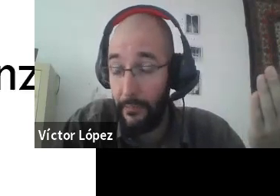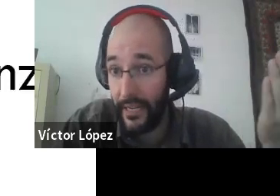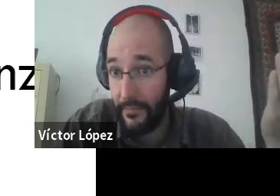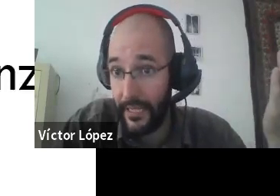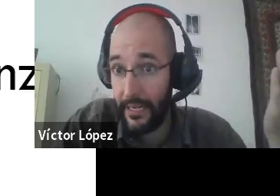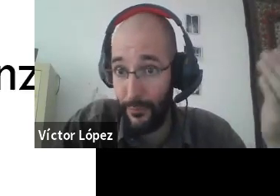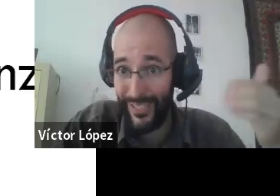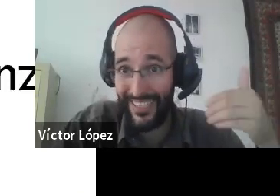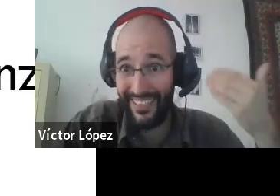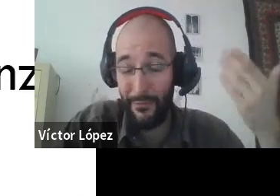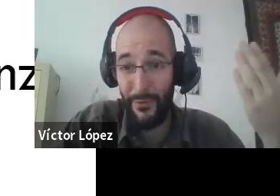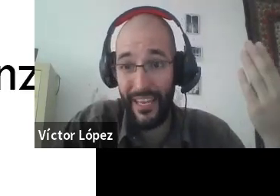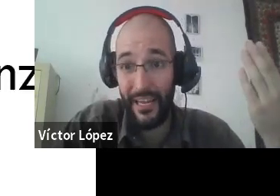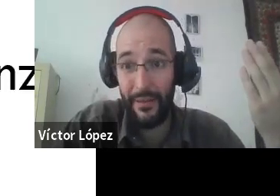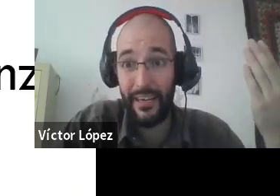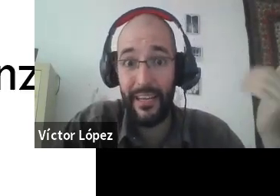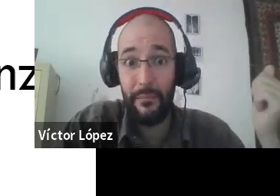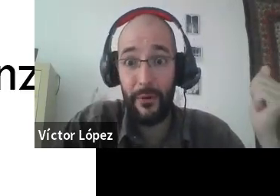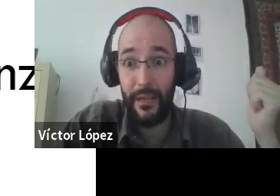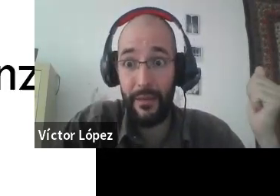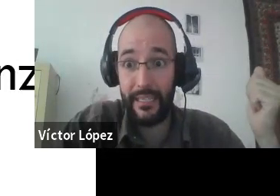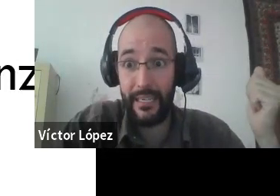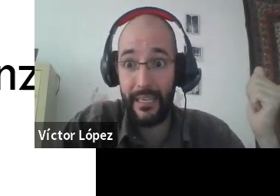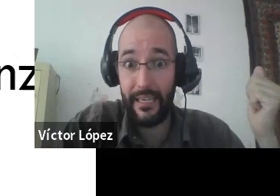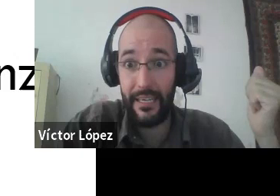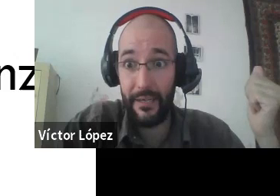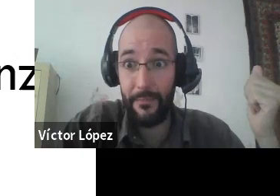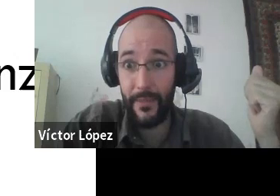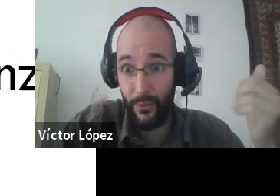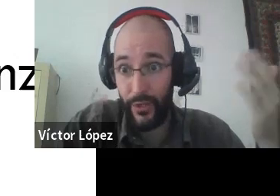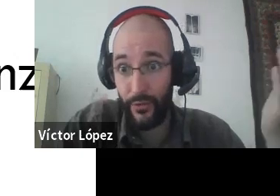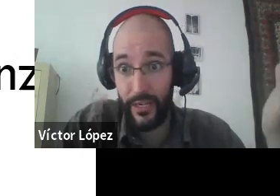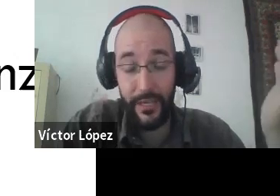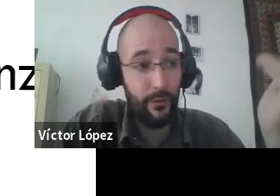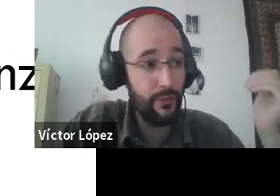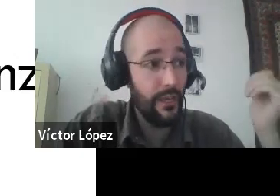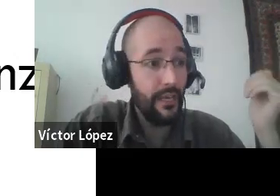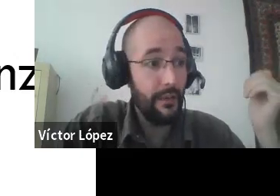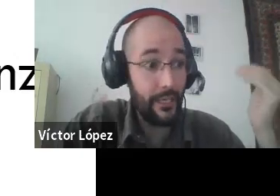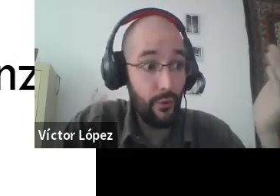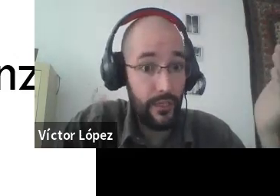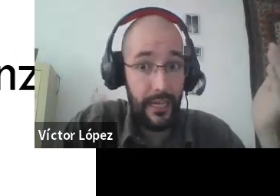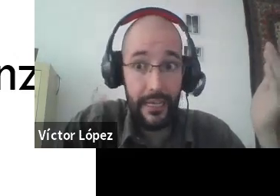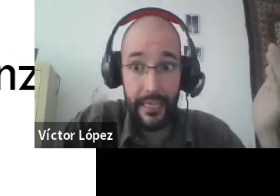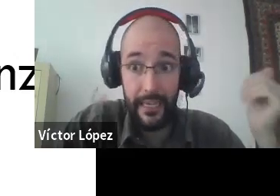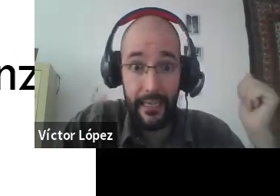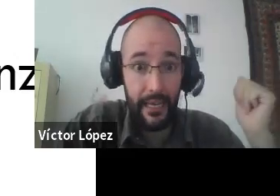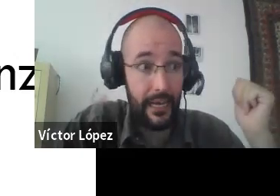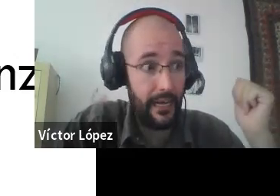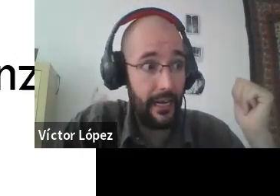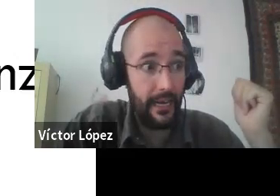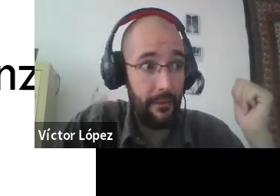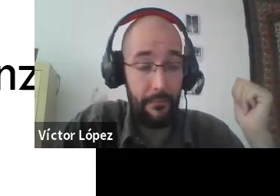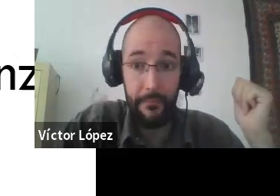temperatura para evitar pues, que pudiera haber problemas de, ¿no? con el virus, resulta que